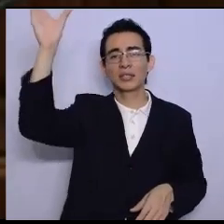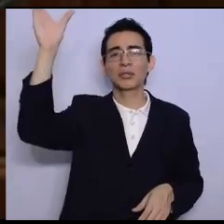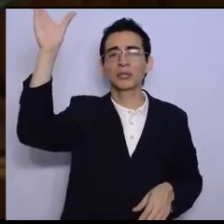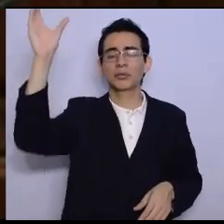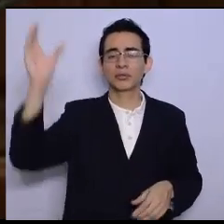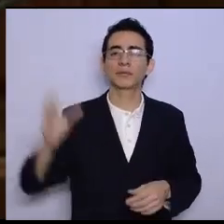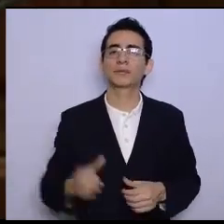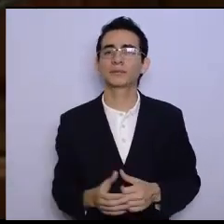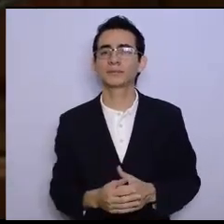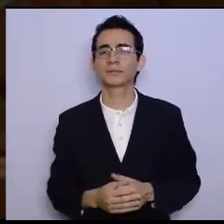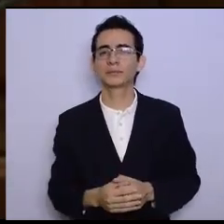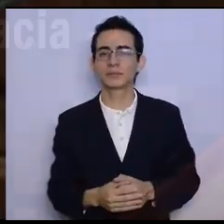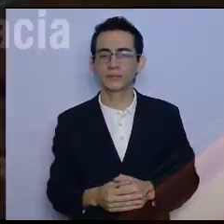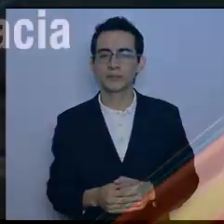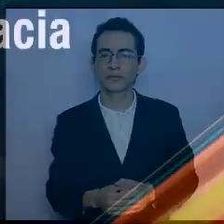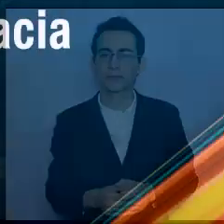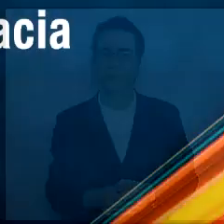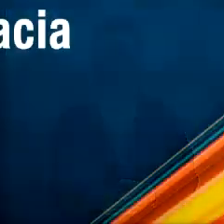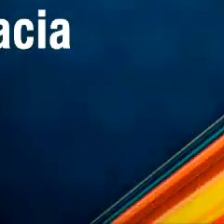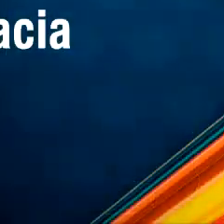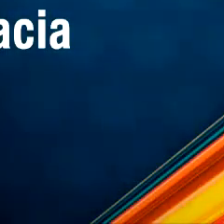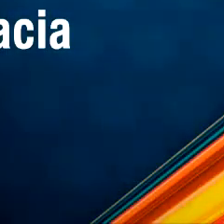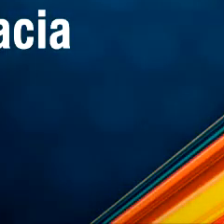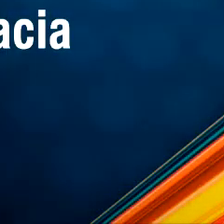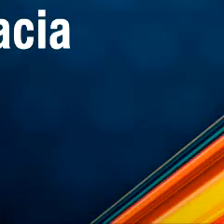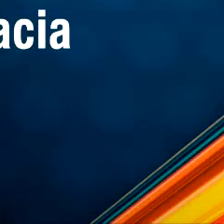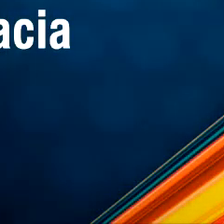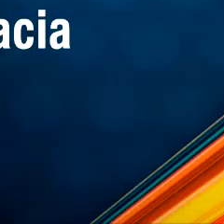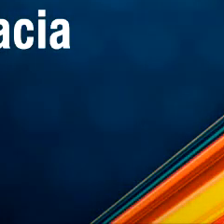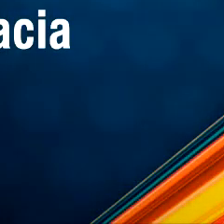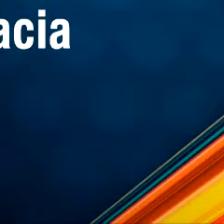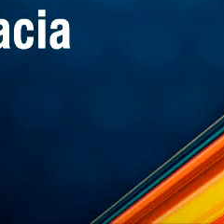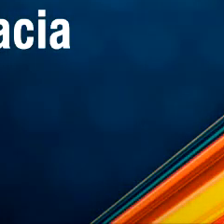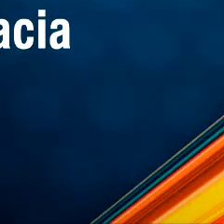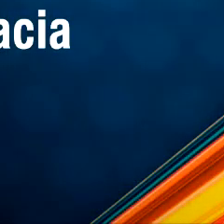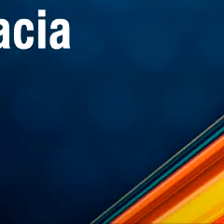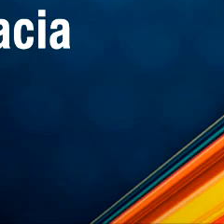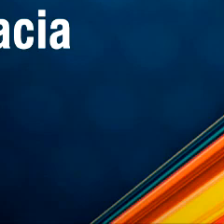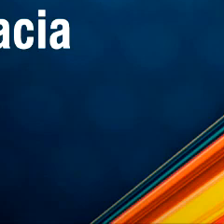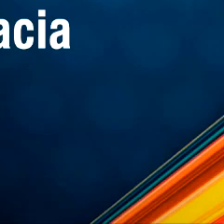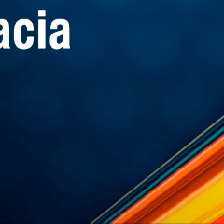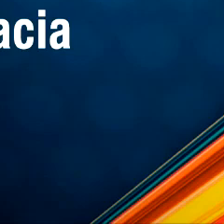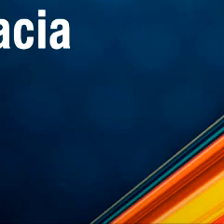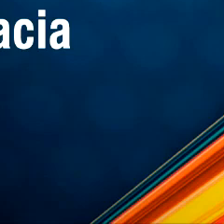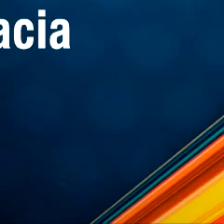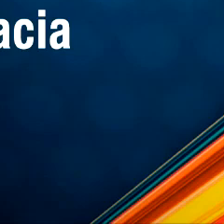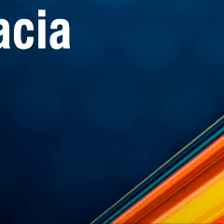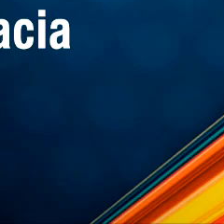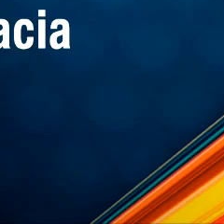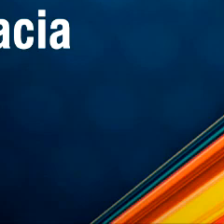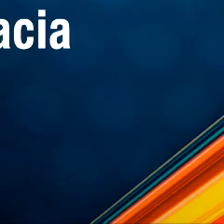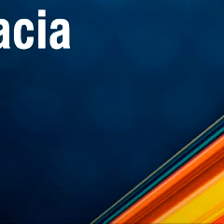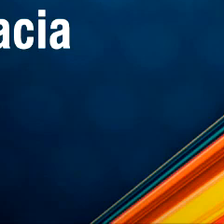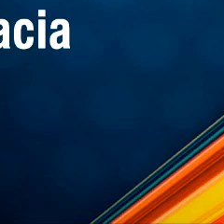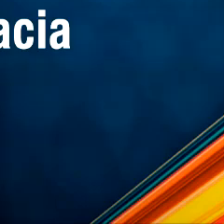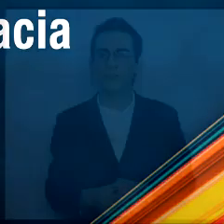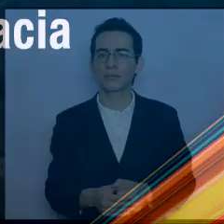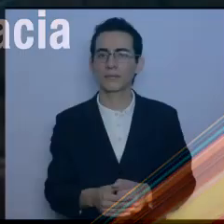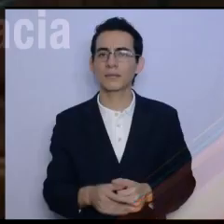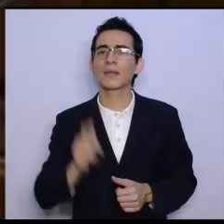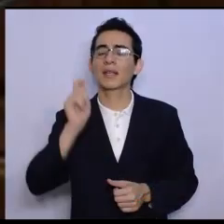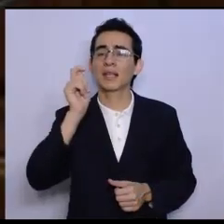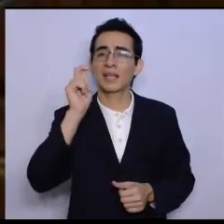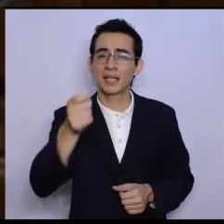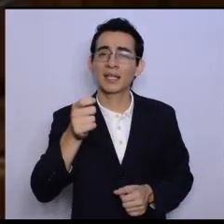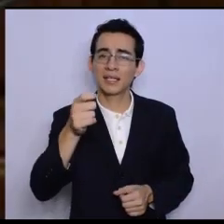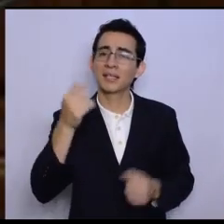Jesús, pero estaba como velado, era simbología, ya apuntando hacia la venida del Mesías. Pero